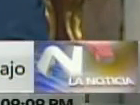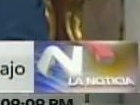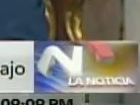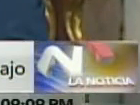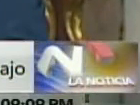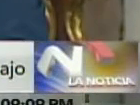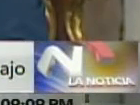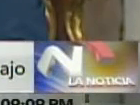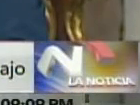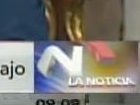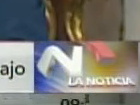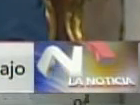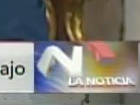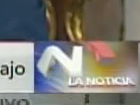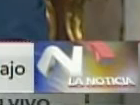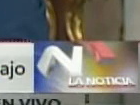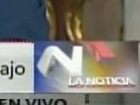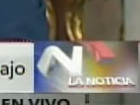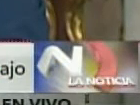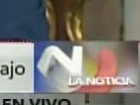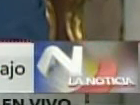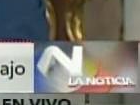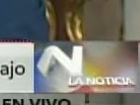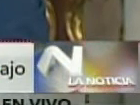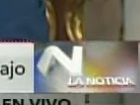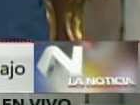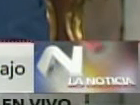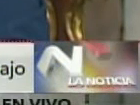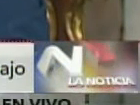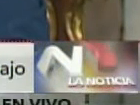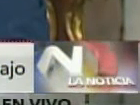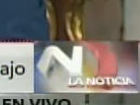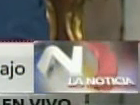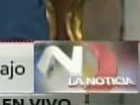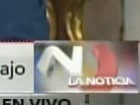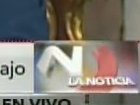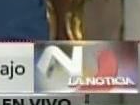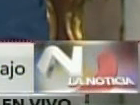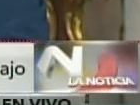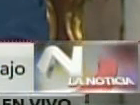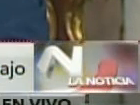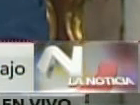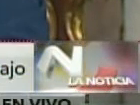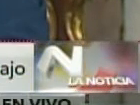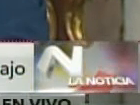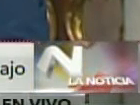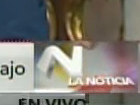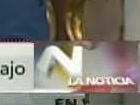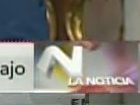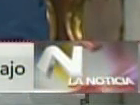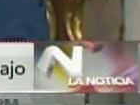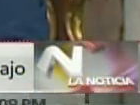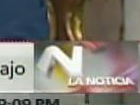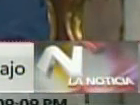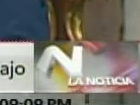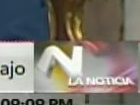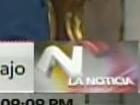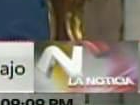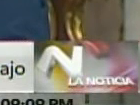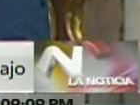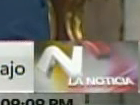crear un programa diario de televisión de lunes a viernes en horario estelar para